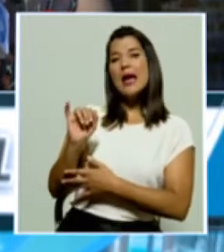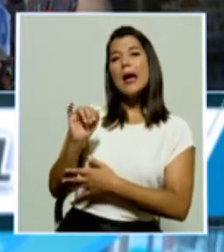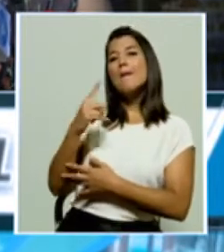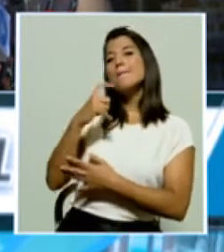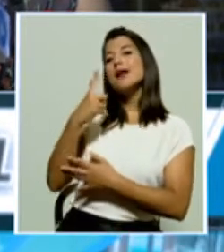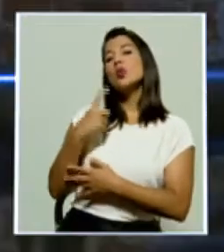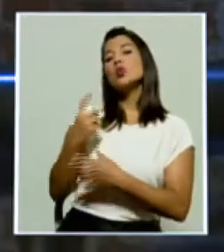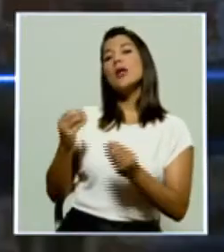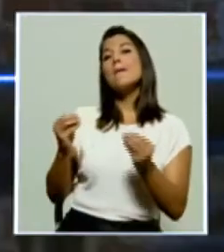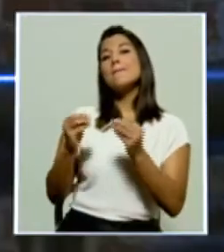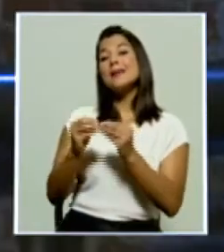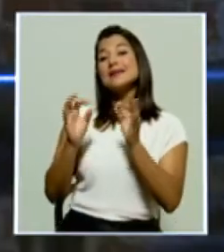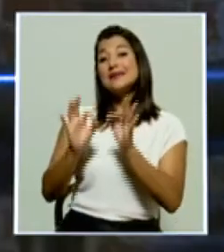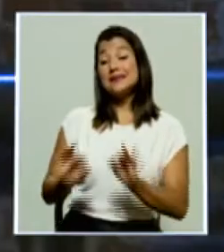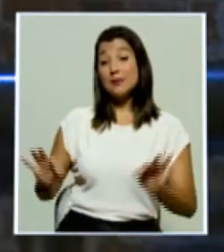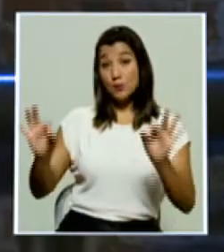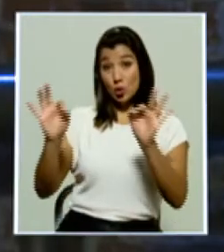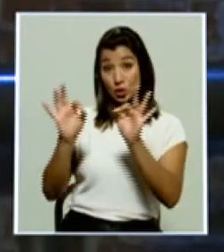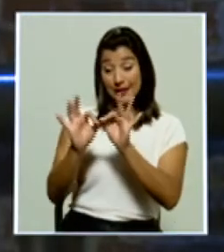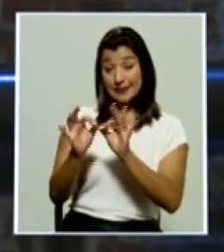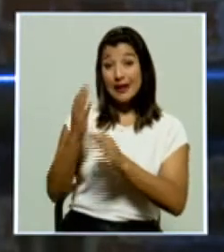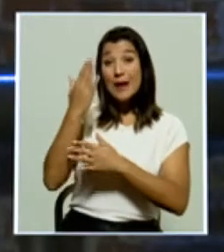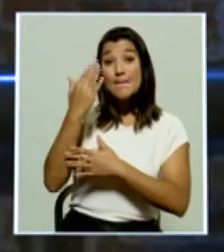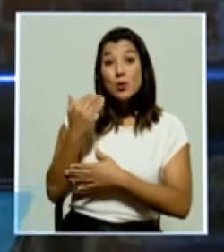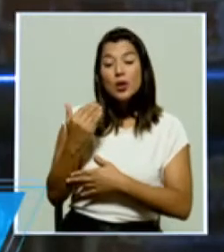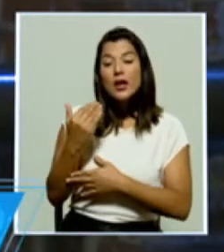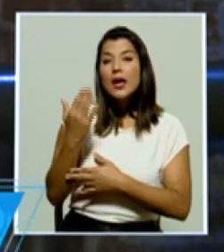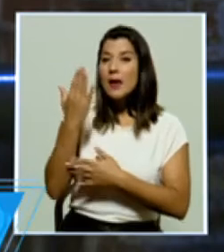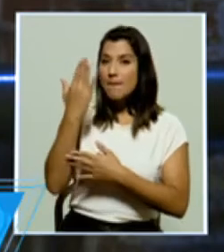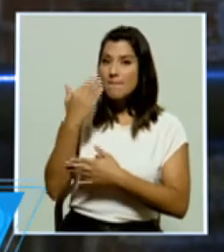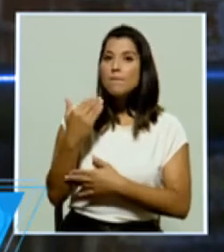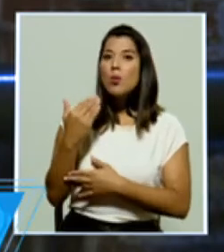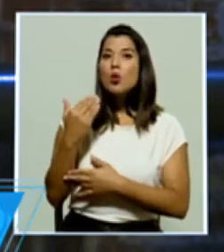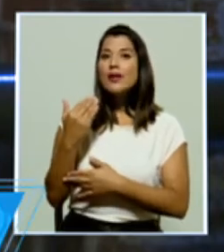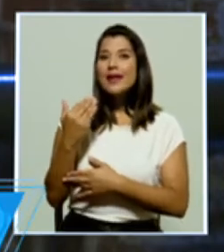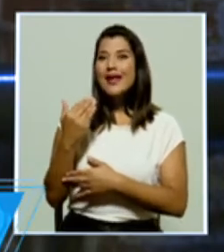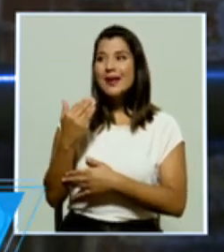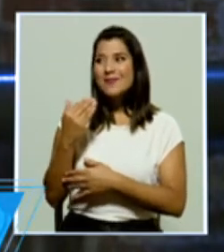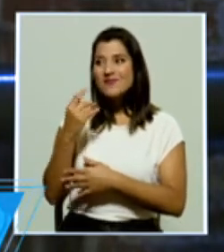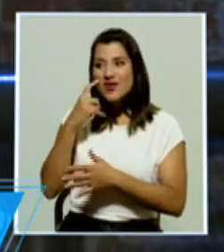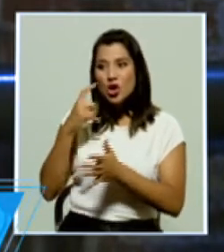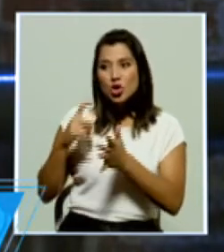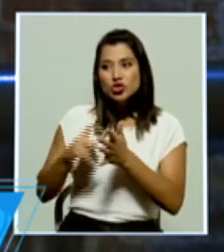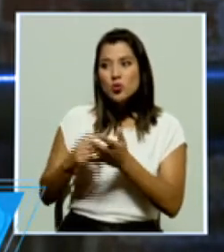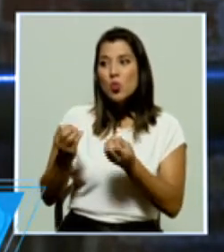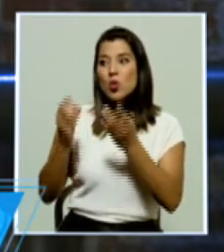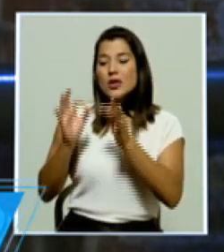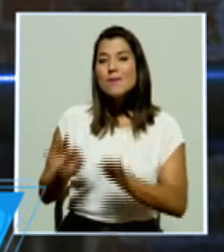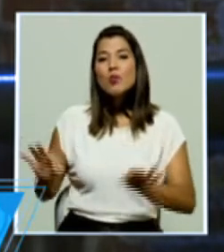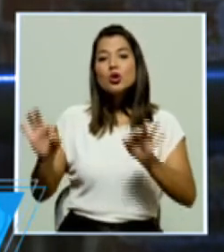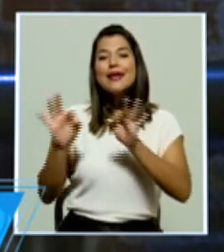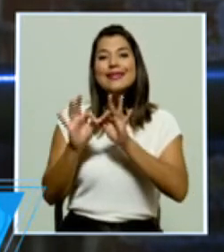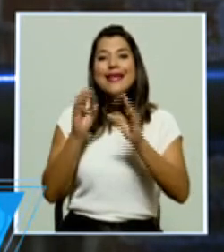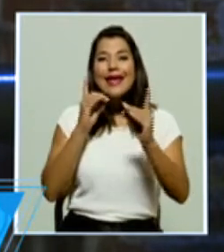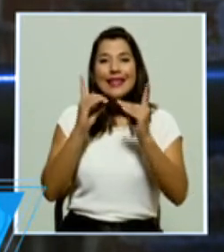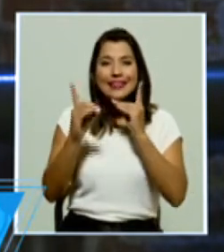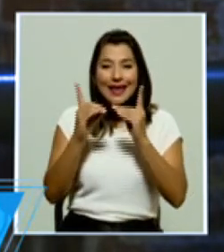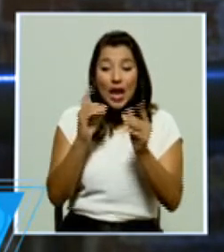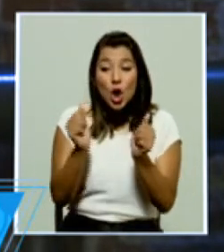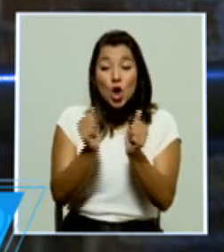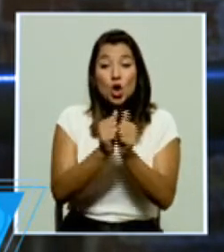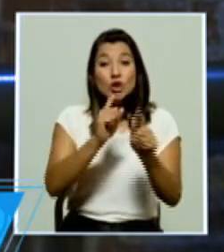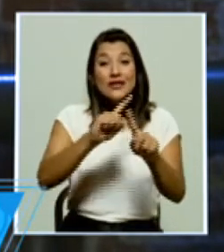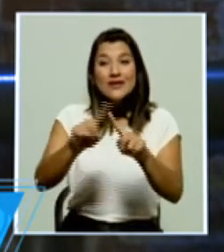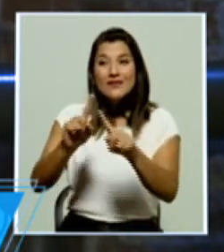importantes, don Ernesto, en este entorno, porque nos remite a la importancia del diálogo multisectorial. Nosotros podríamos decir que Costa Rica ha implementado